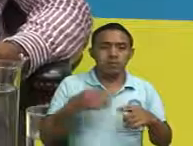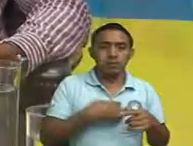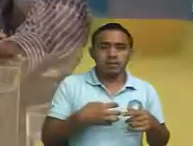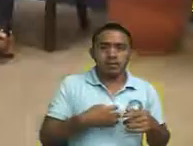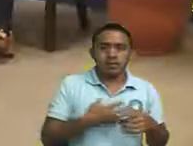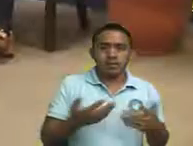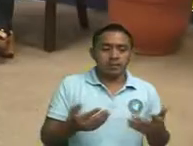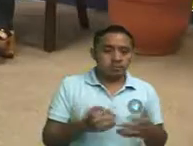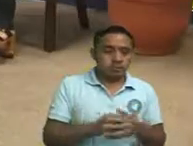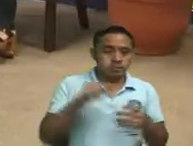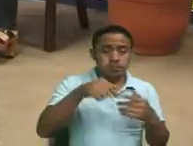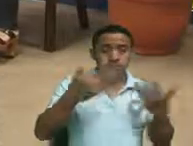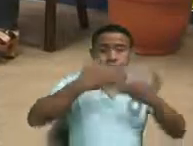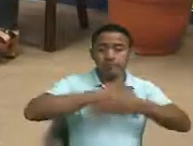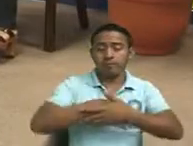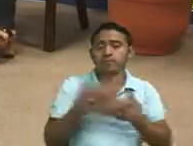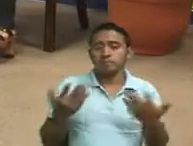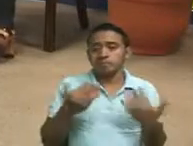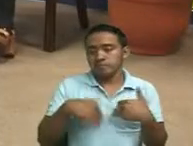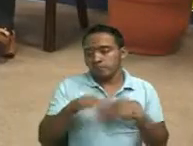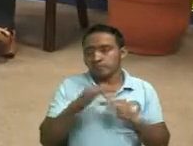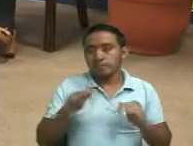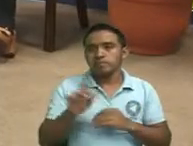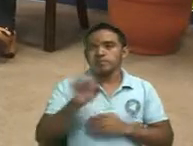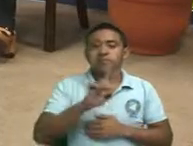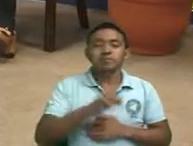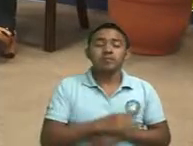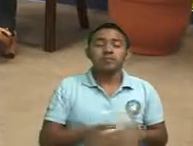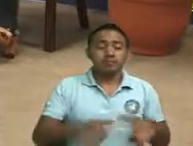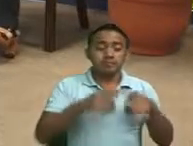que en la cena se coma más que el No solamente por la cantidad que comes,